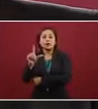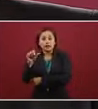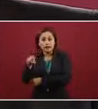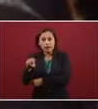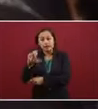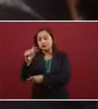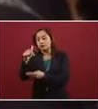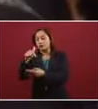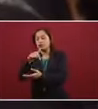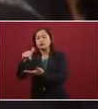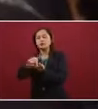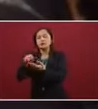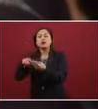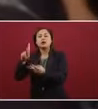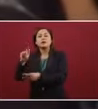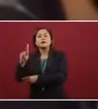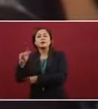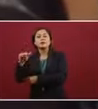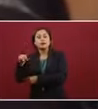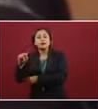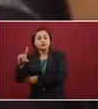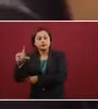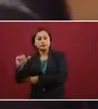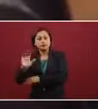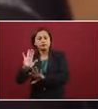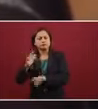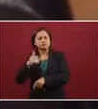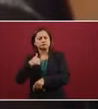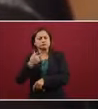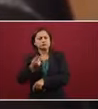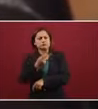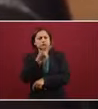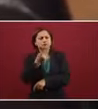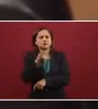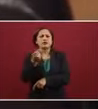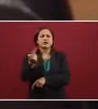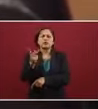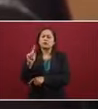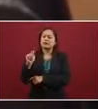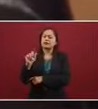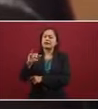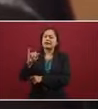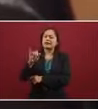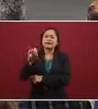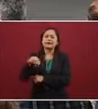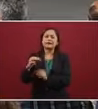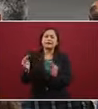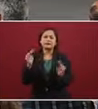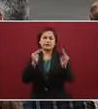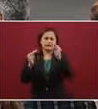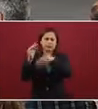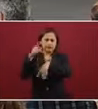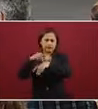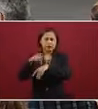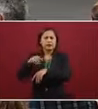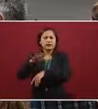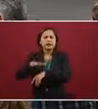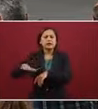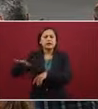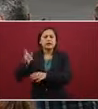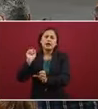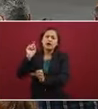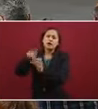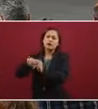Sin embargo, pese a que el Tajín está inscrito en la lista de Patrimonio Mundial de la UNESCO, en días pasados el gobierno